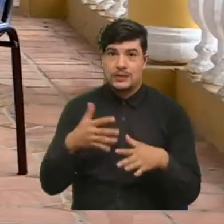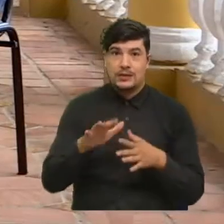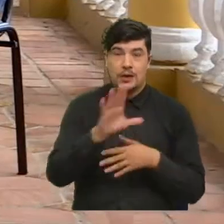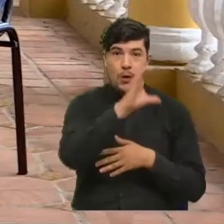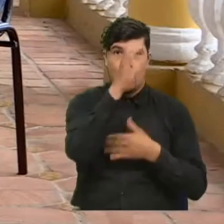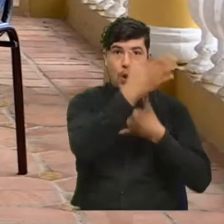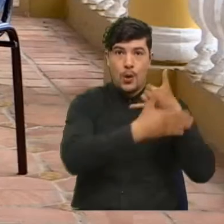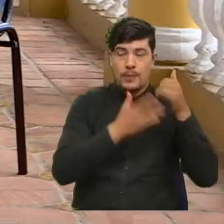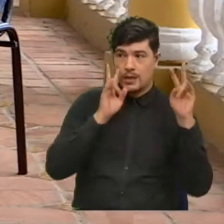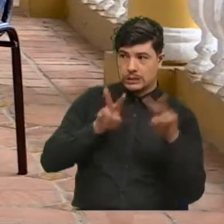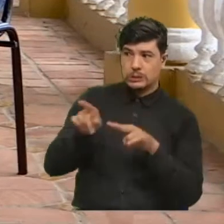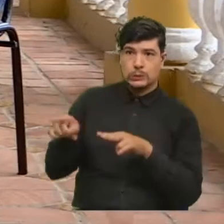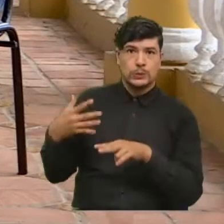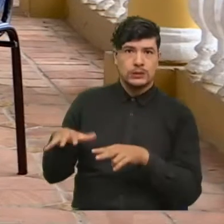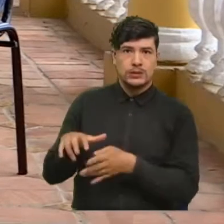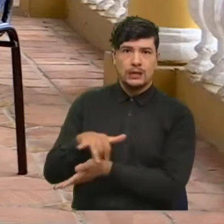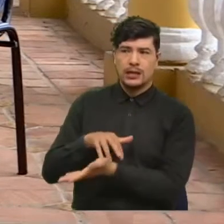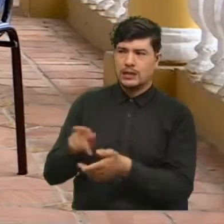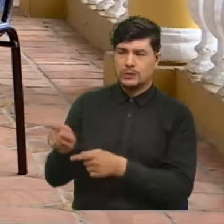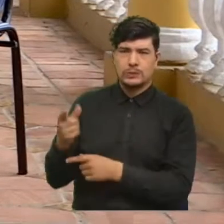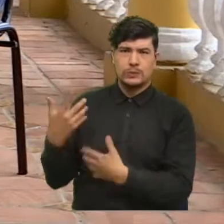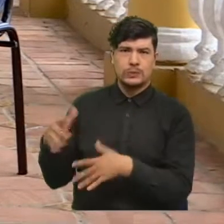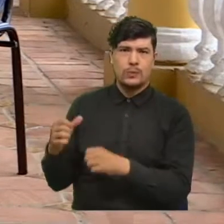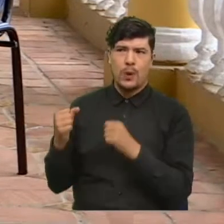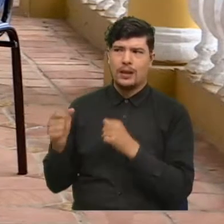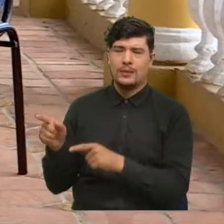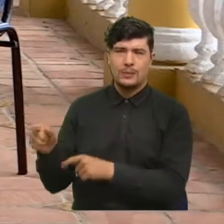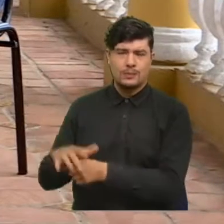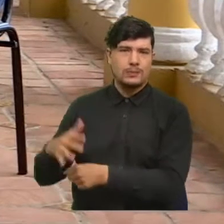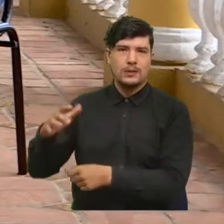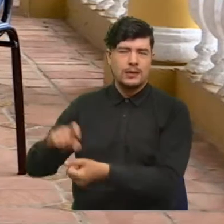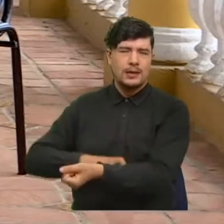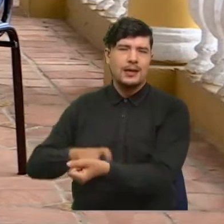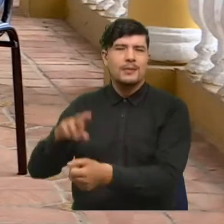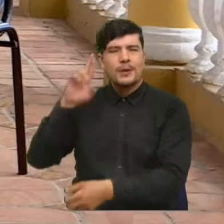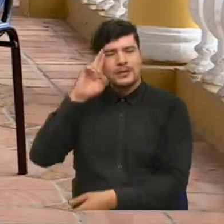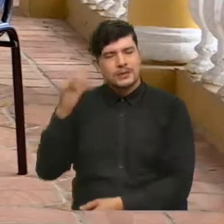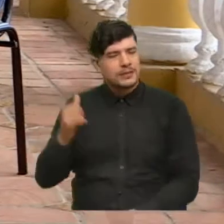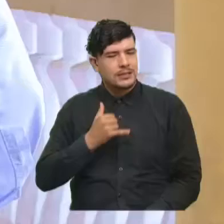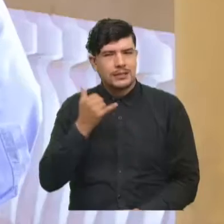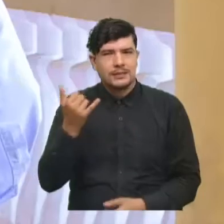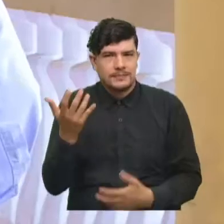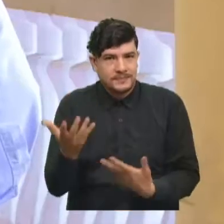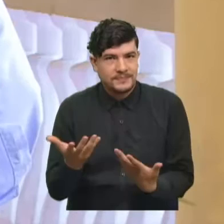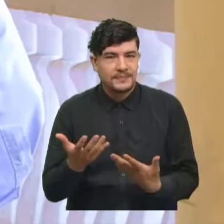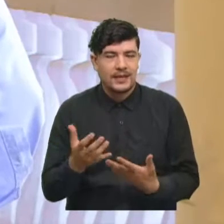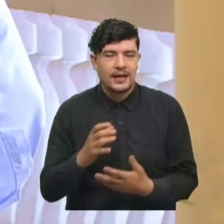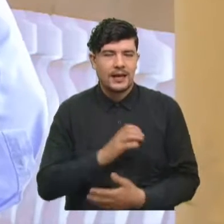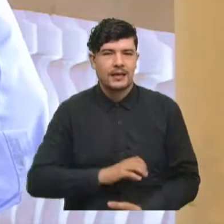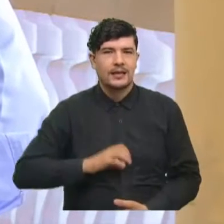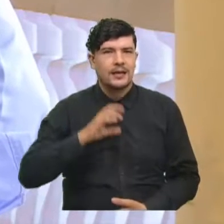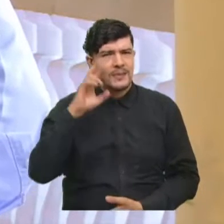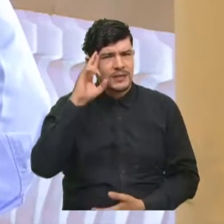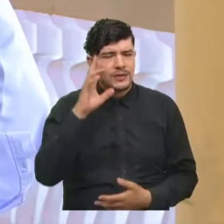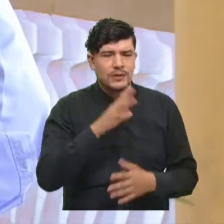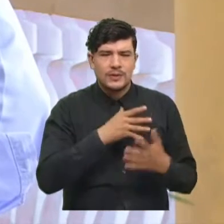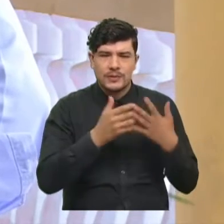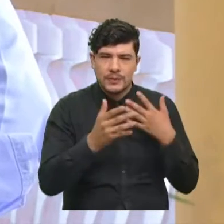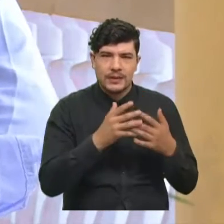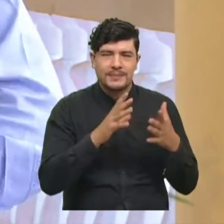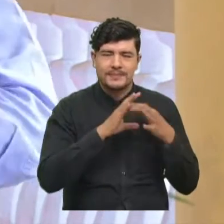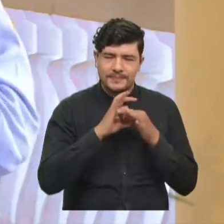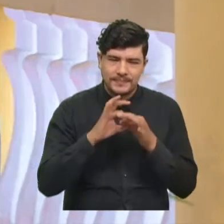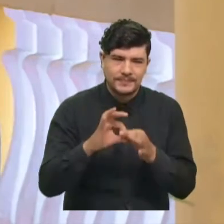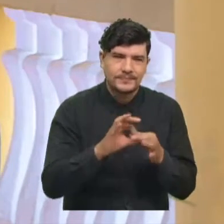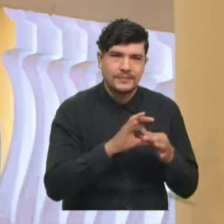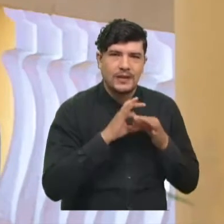cosas sin expuestos y bueno creo que hace parte de nuestro ejercicio nuestro trabajo en eso tratamos siempre de aceptar